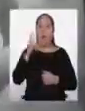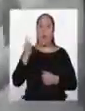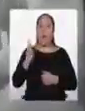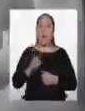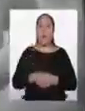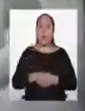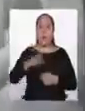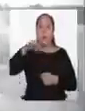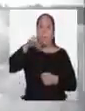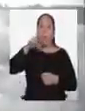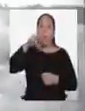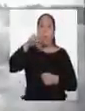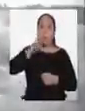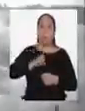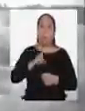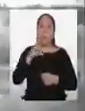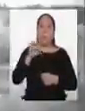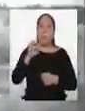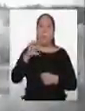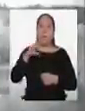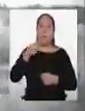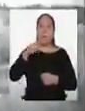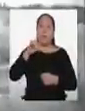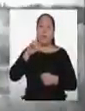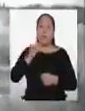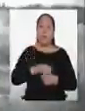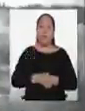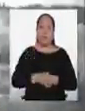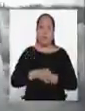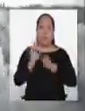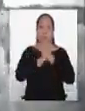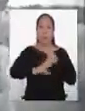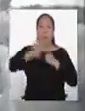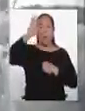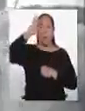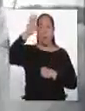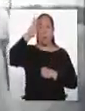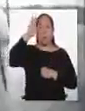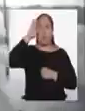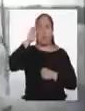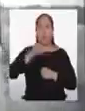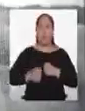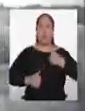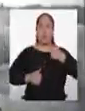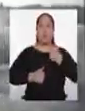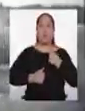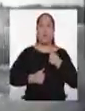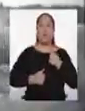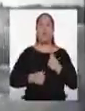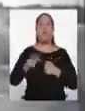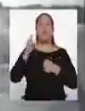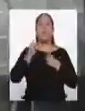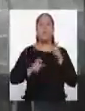Palma y Lechugal, defendidos por policías y soldados del ejército peruano.